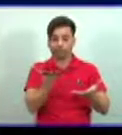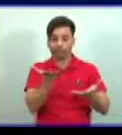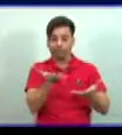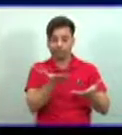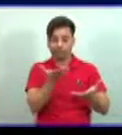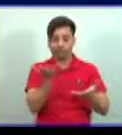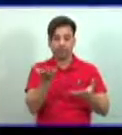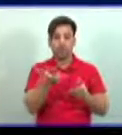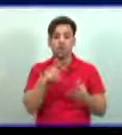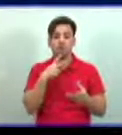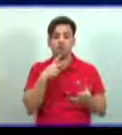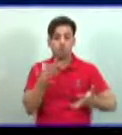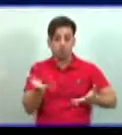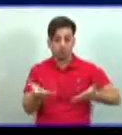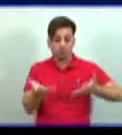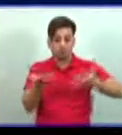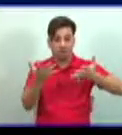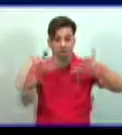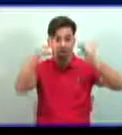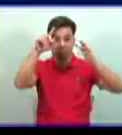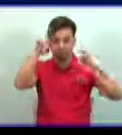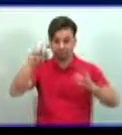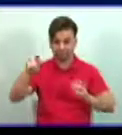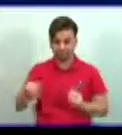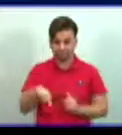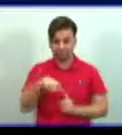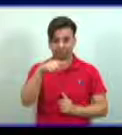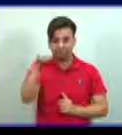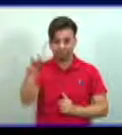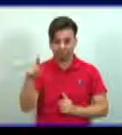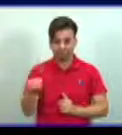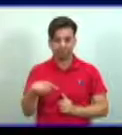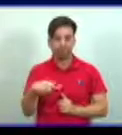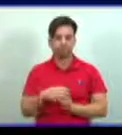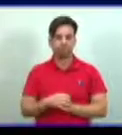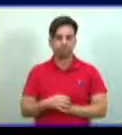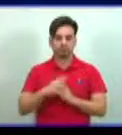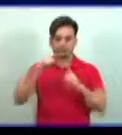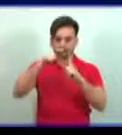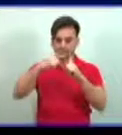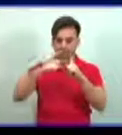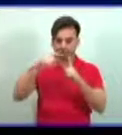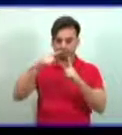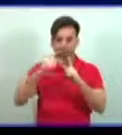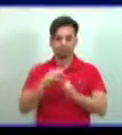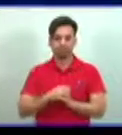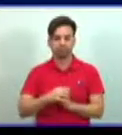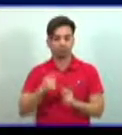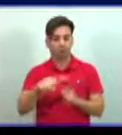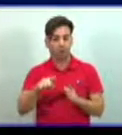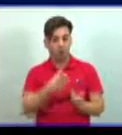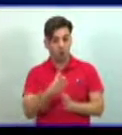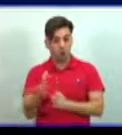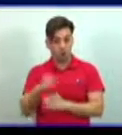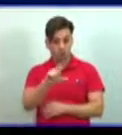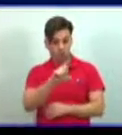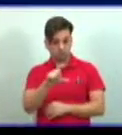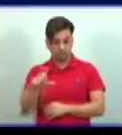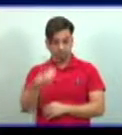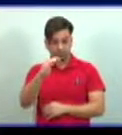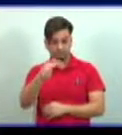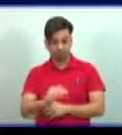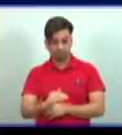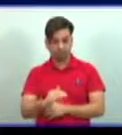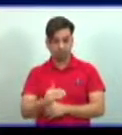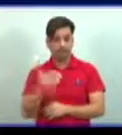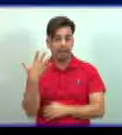a otro. Y otra cosa es cuando hablamos del calor en la superficie terrestre, que es producido a través del efecto invernadero, un